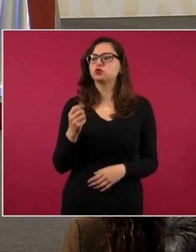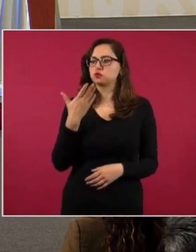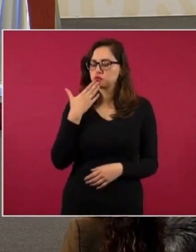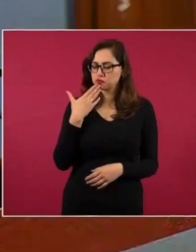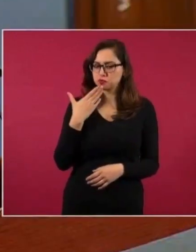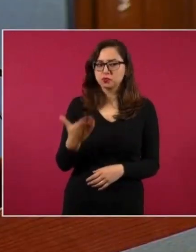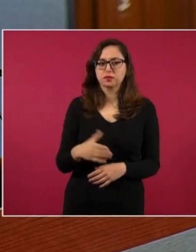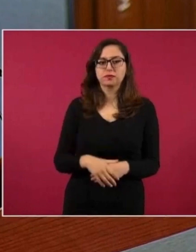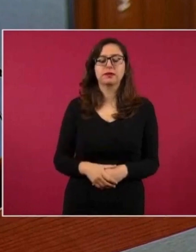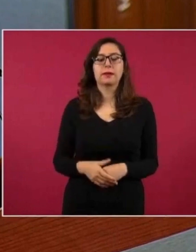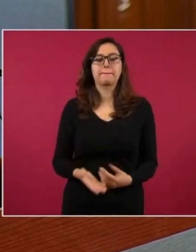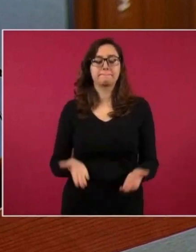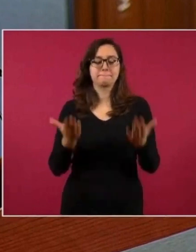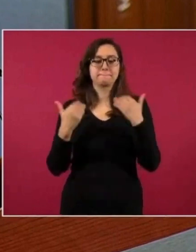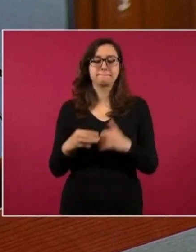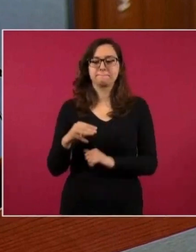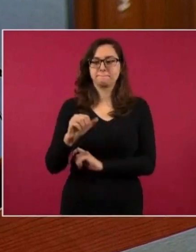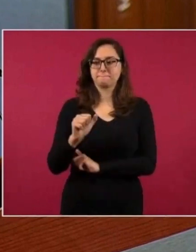Miguel Ángel Mancera.